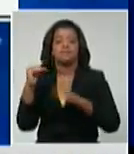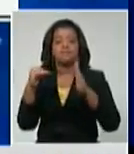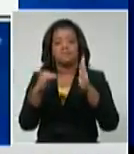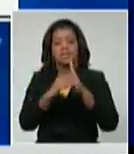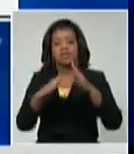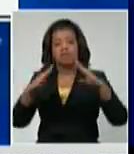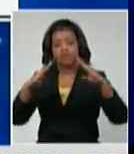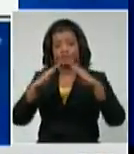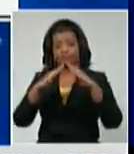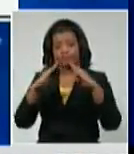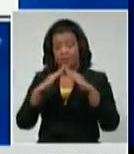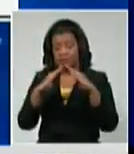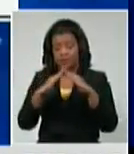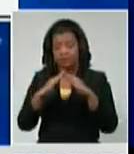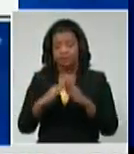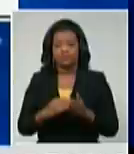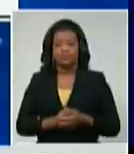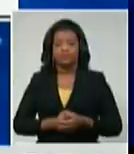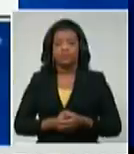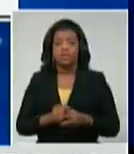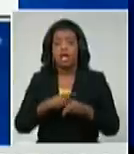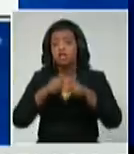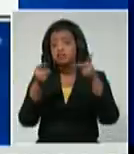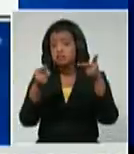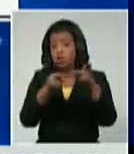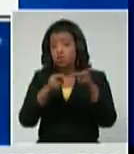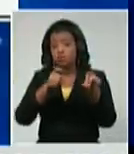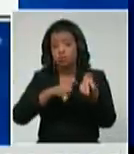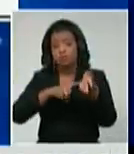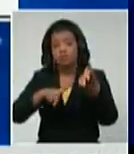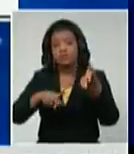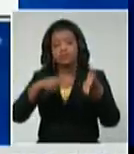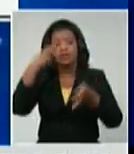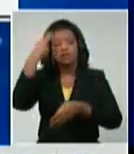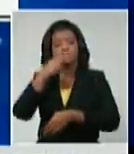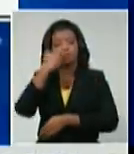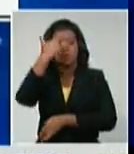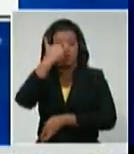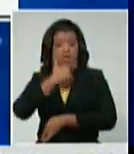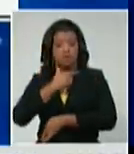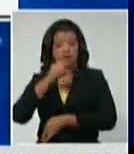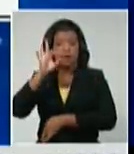sigue en segundo lugar la provincia de Ciego de Ávila, con una tasa de